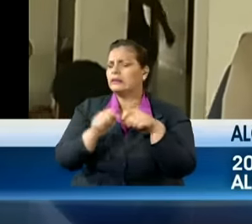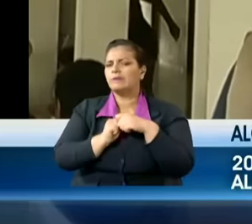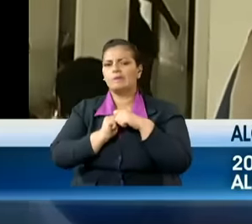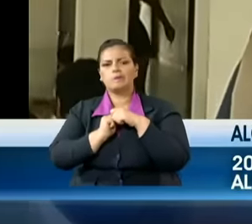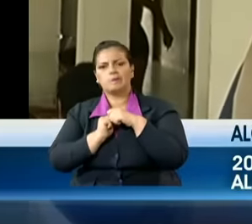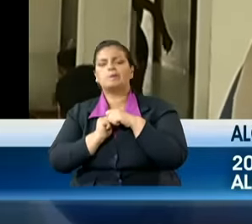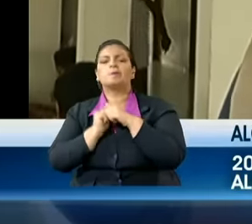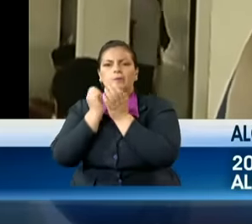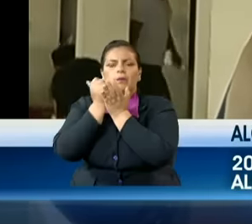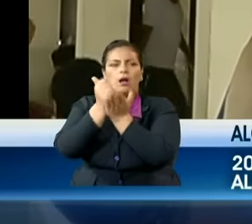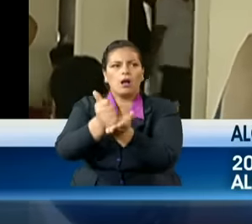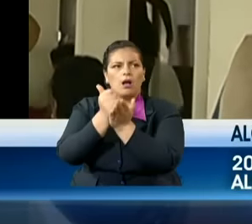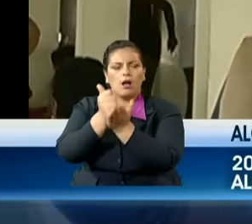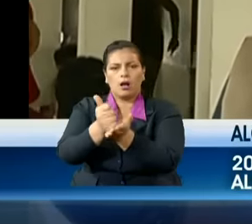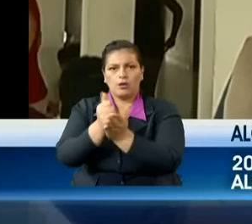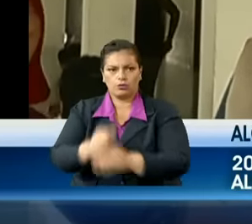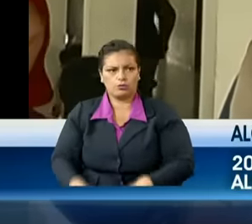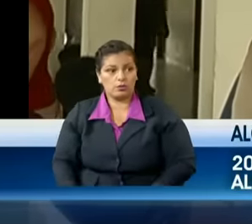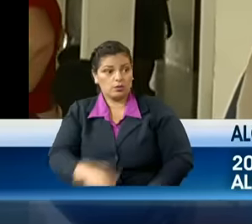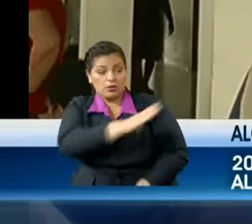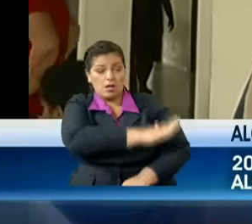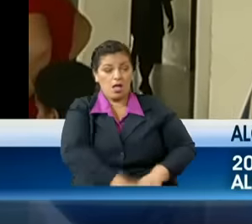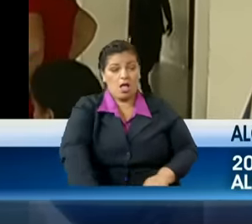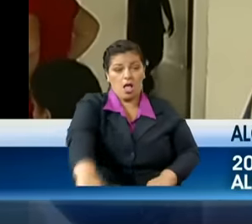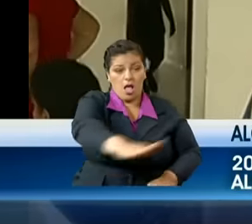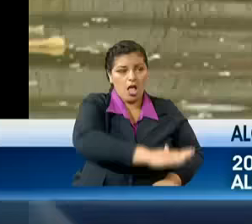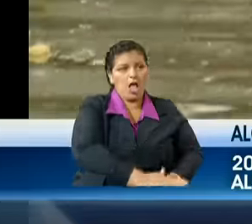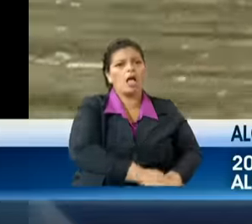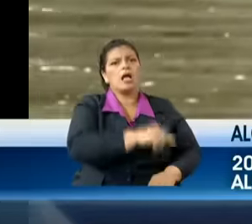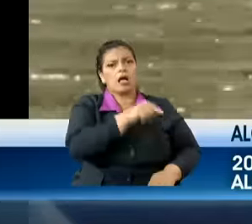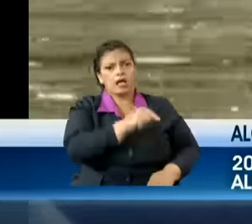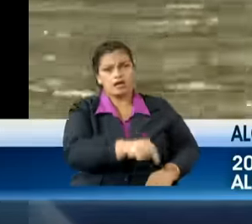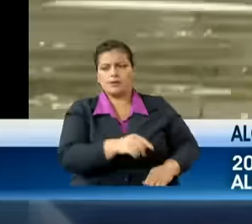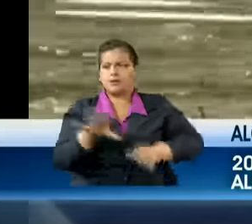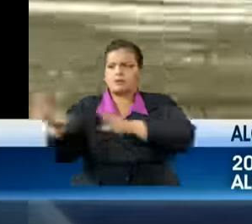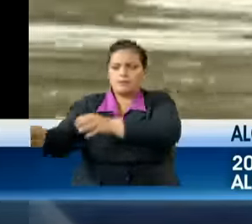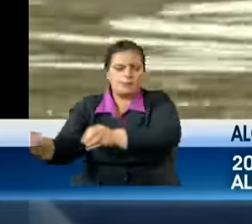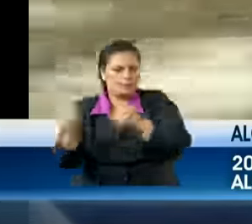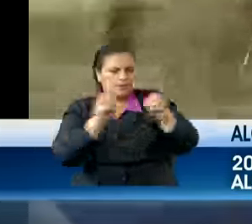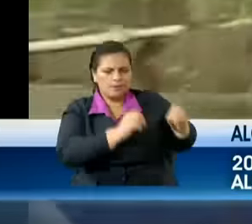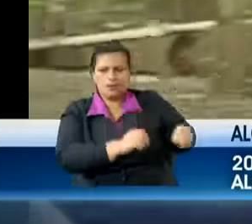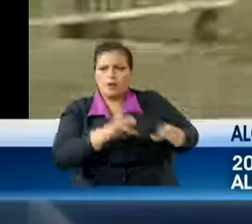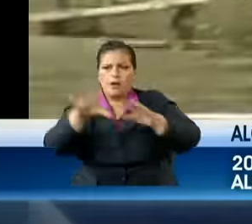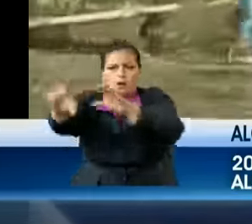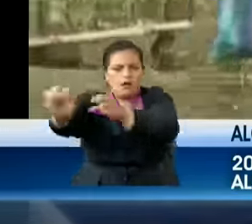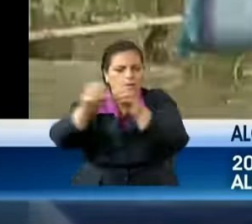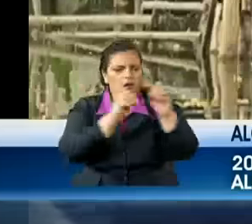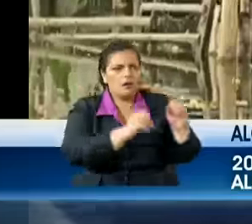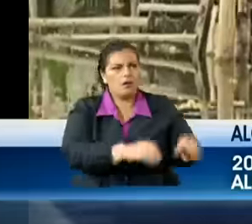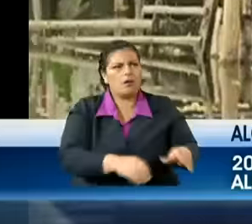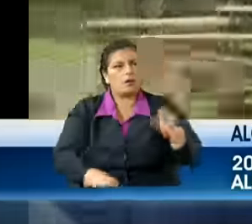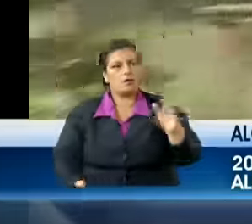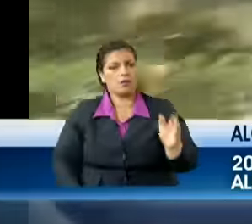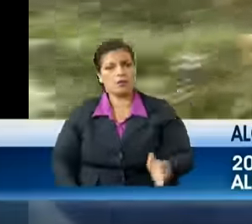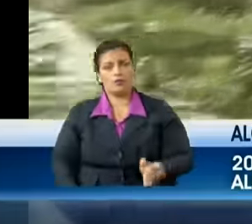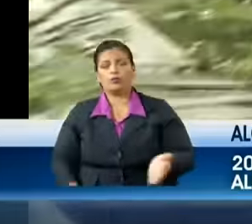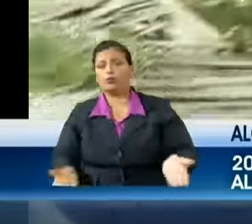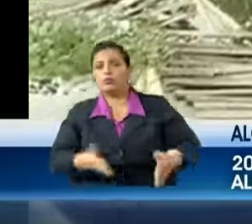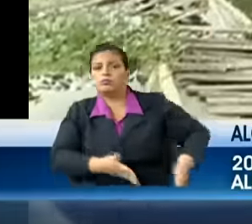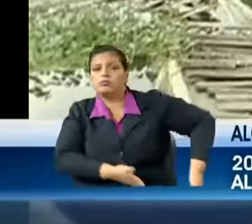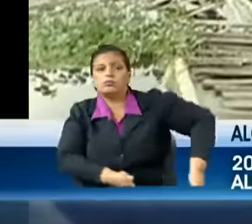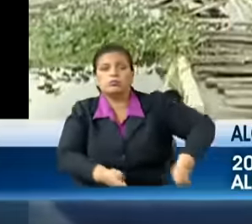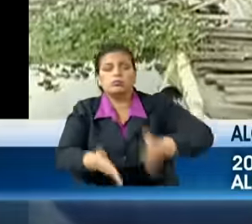ha expropiado terrenos en lo cual se va a reubicar a toda la ciudadanía que está en zona de riesgo. El uno hacia la vía kilómetro 26,